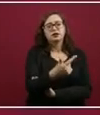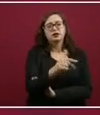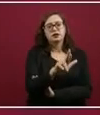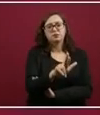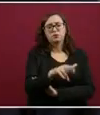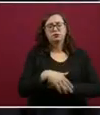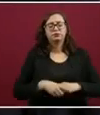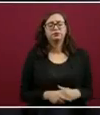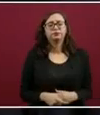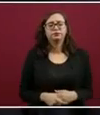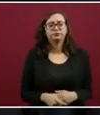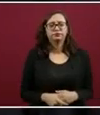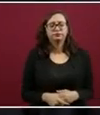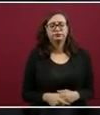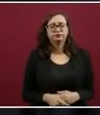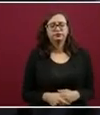General.